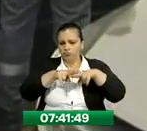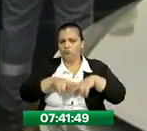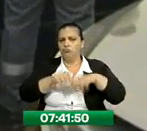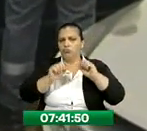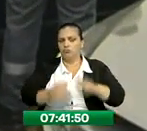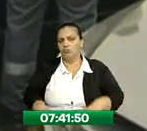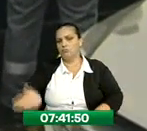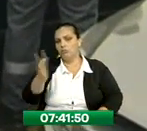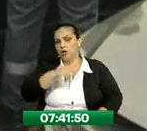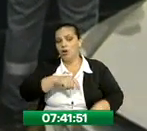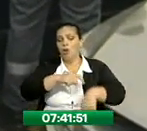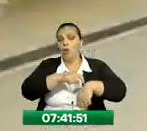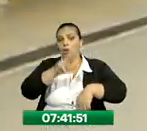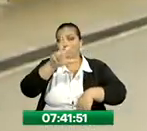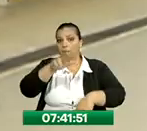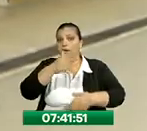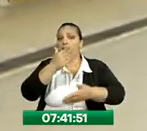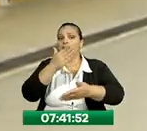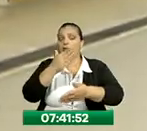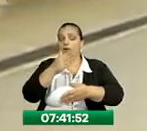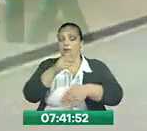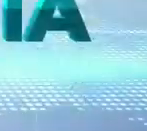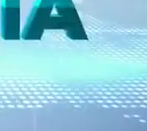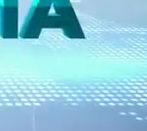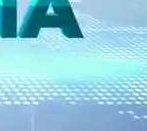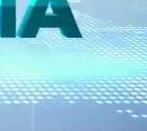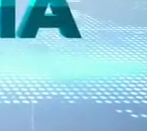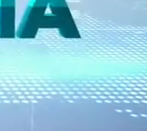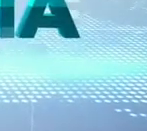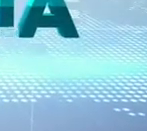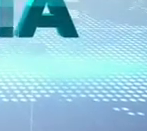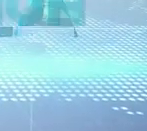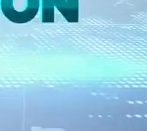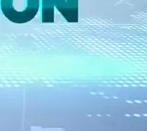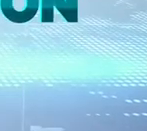auto, informó Adriana Peralta.